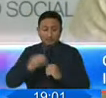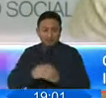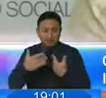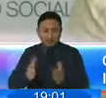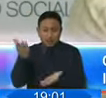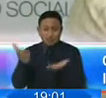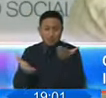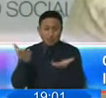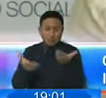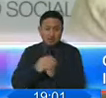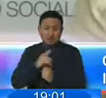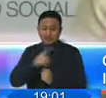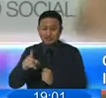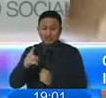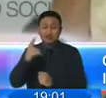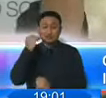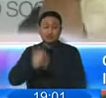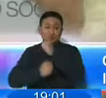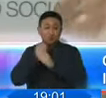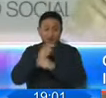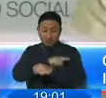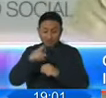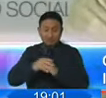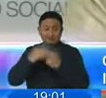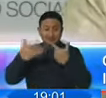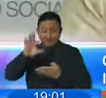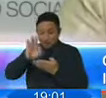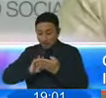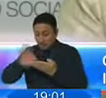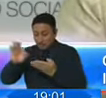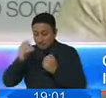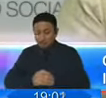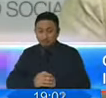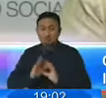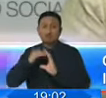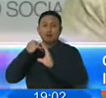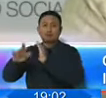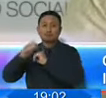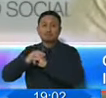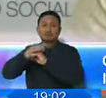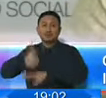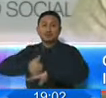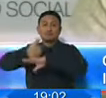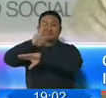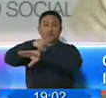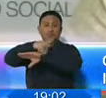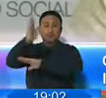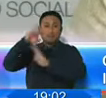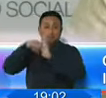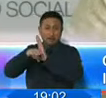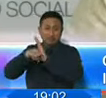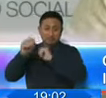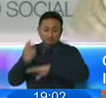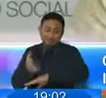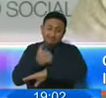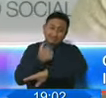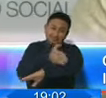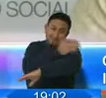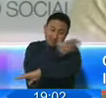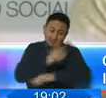balances financieros de la institución y estos sean remitidos a la Superintendencia de Bancos, tienen que estar